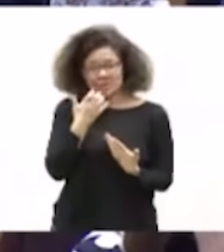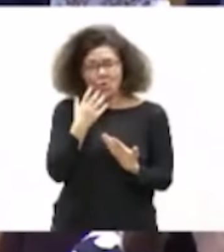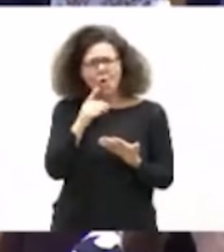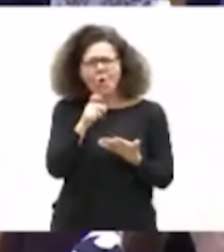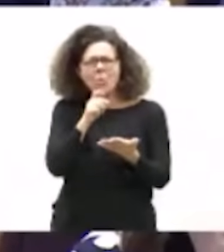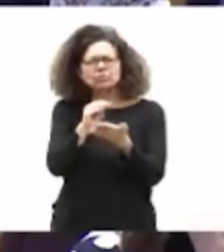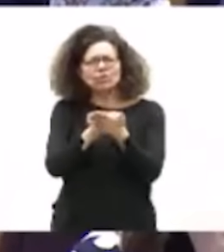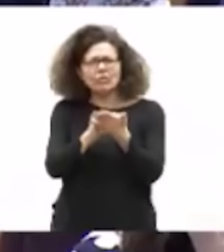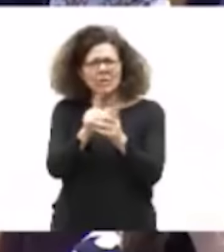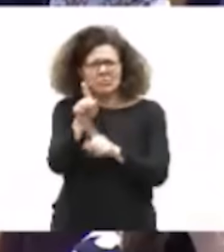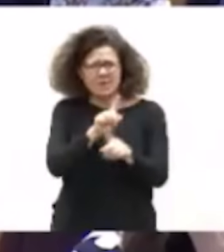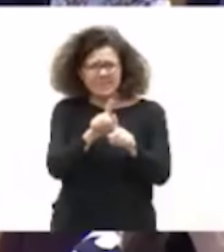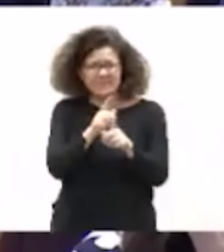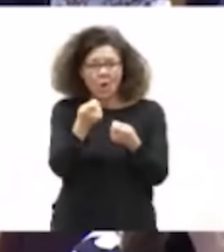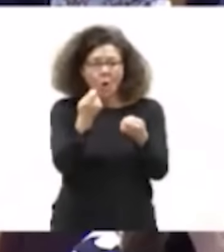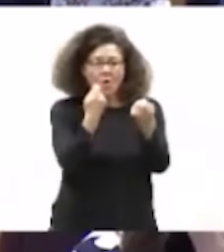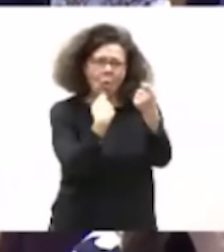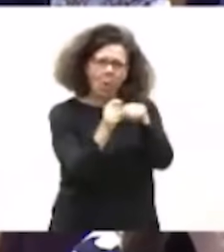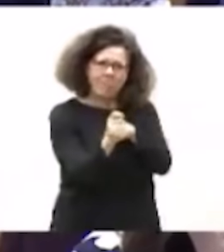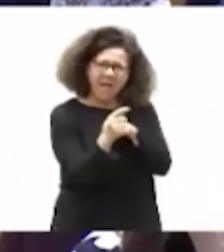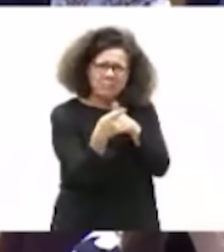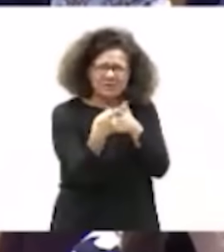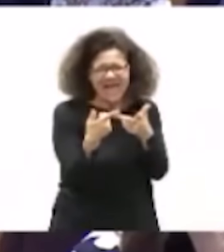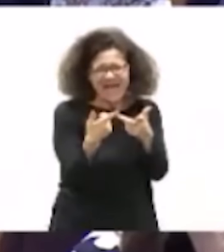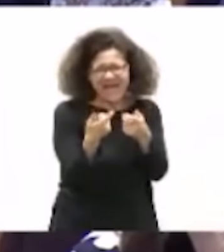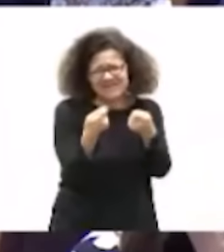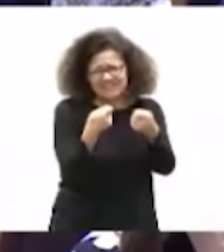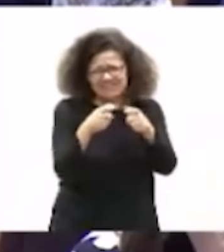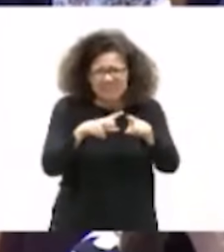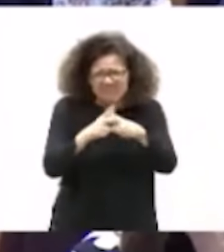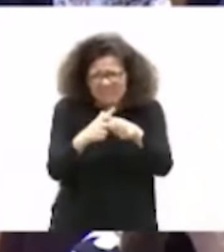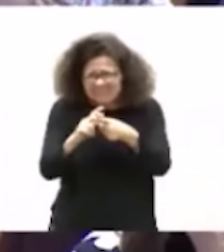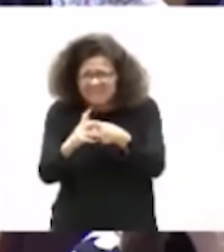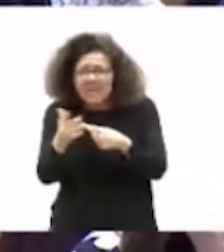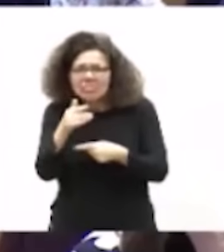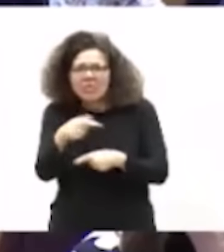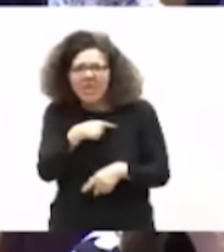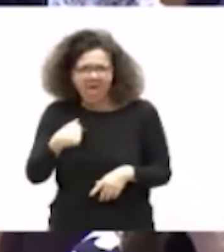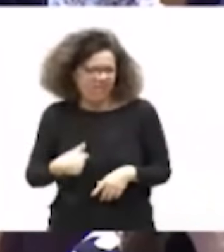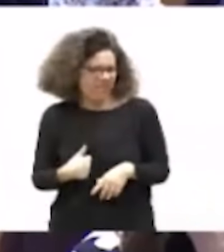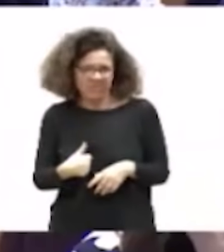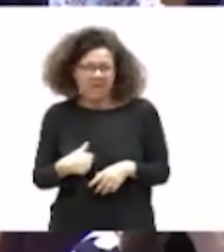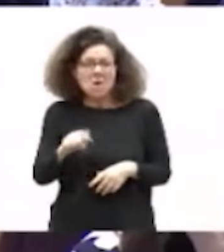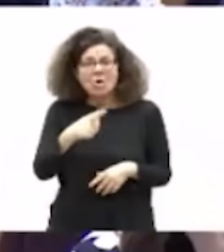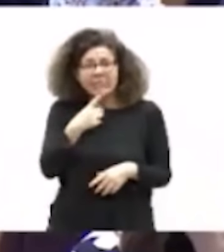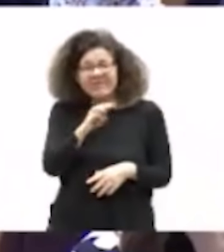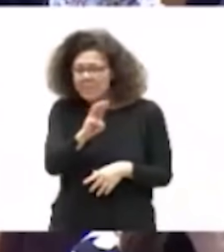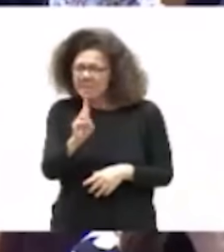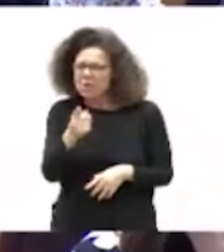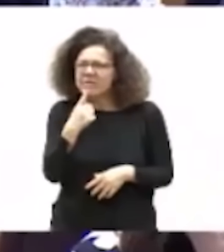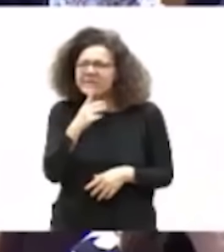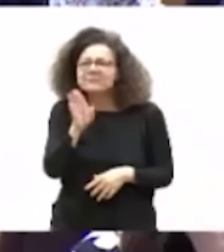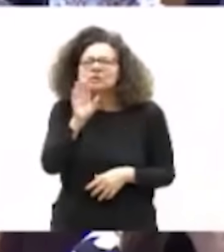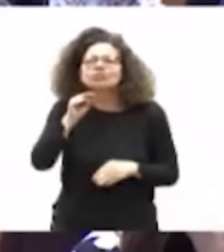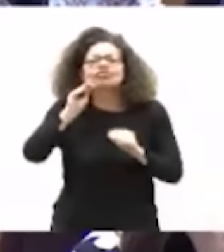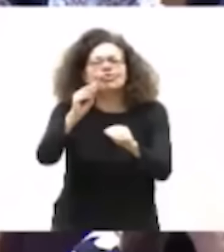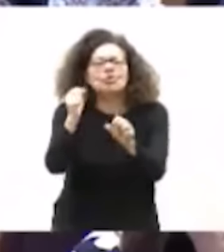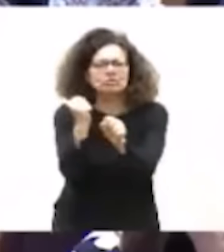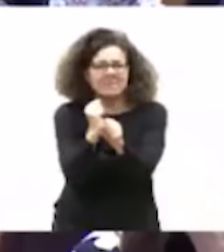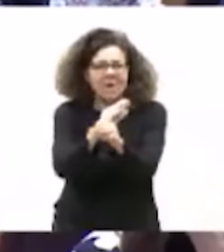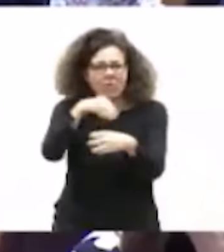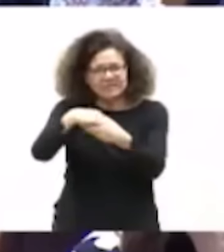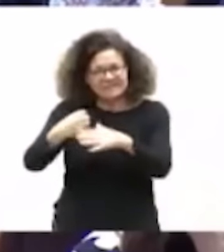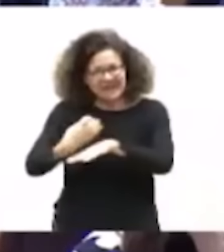otros, compramos las piezas en AliExpress, nos faltan 500 profesionales, no lo dice el Partido Popular, lo dicen sus trabajadores de Renfe. Debe ser